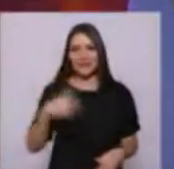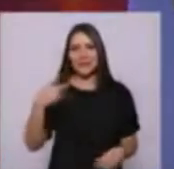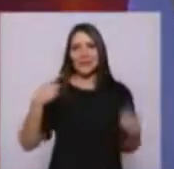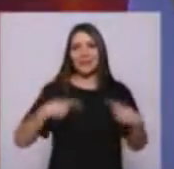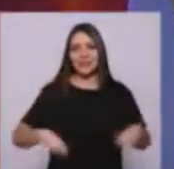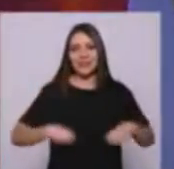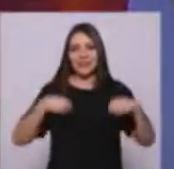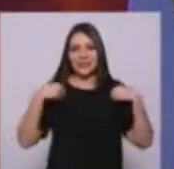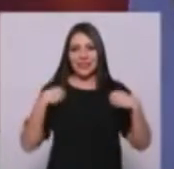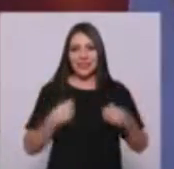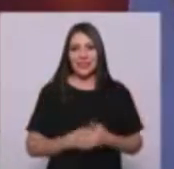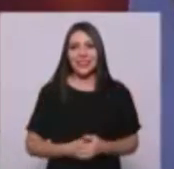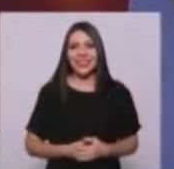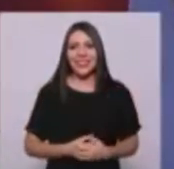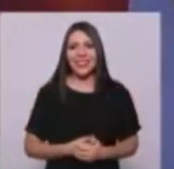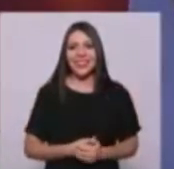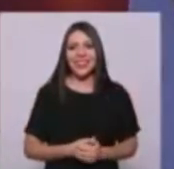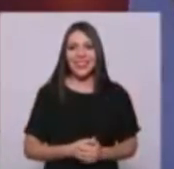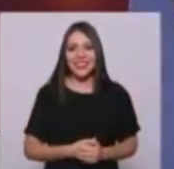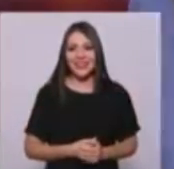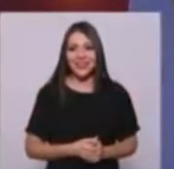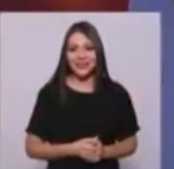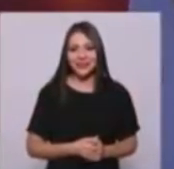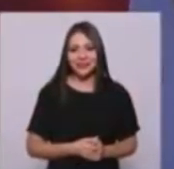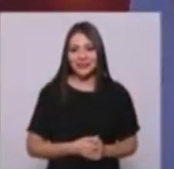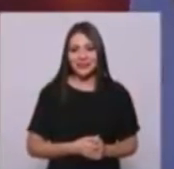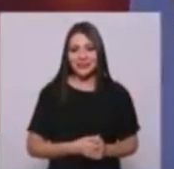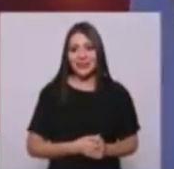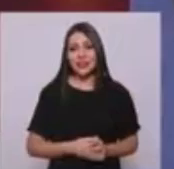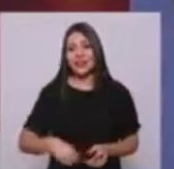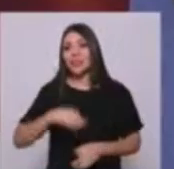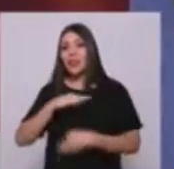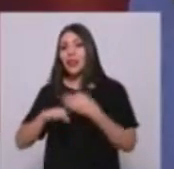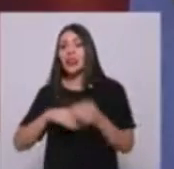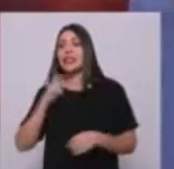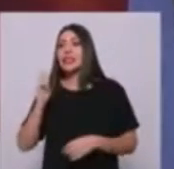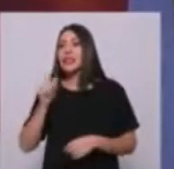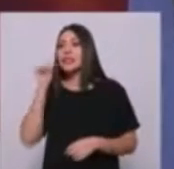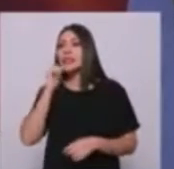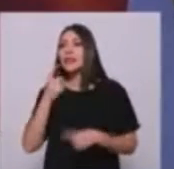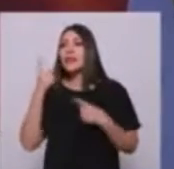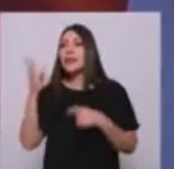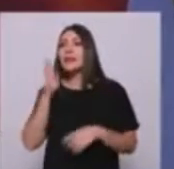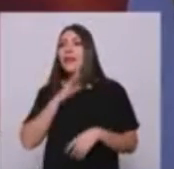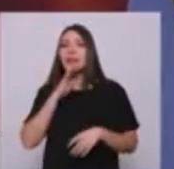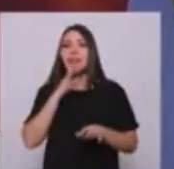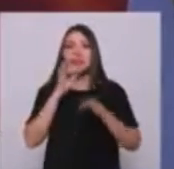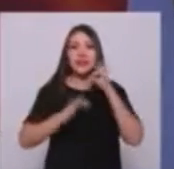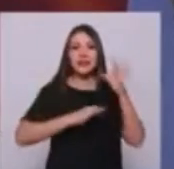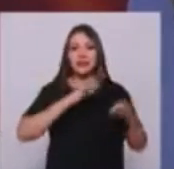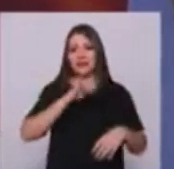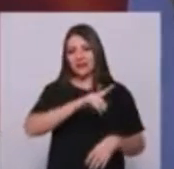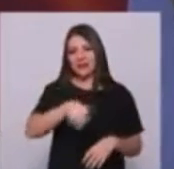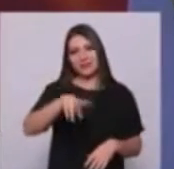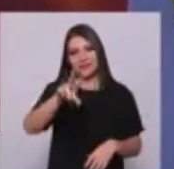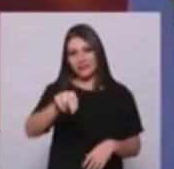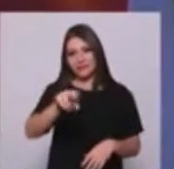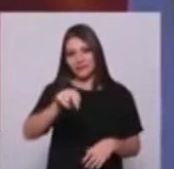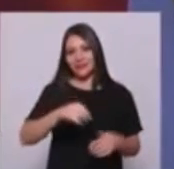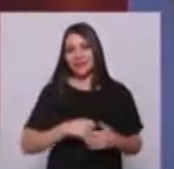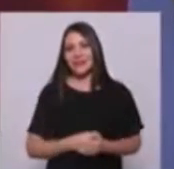No todo en la ciudad tiene que ver con malas noticias. No todo en la ciudad tiene que ver con violencia, como a veces algunos lo quieren